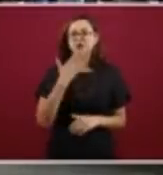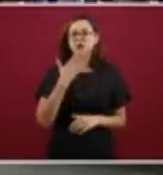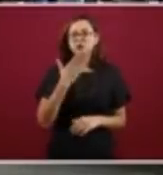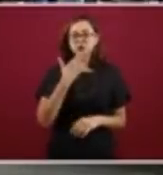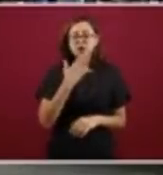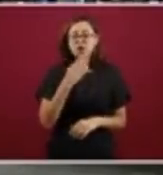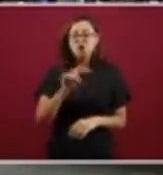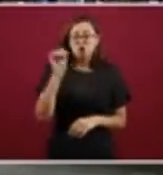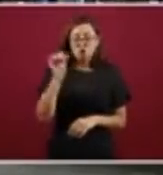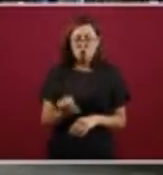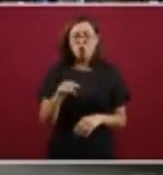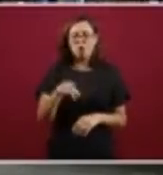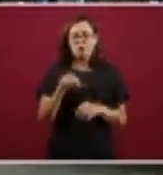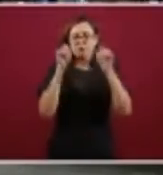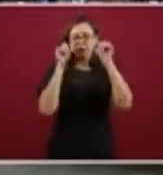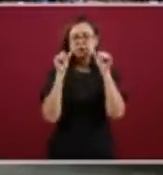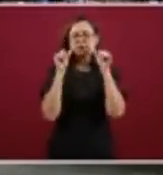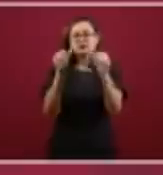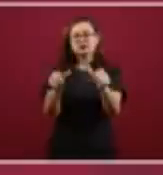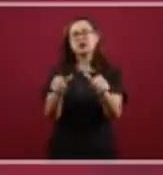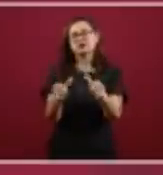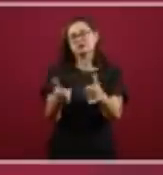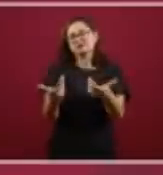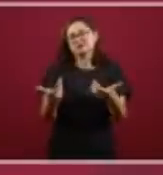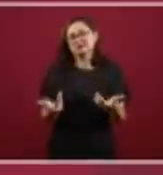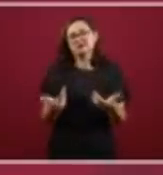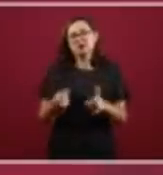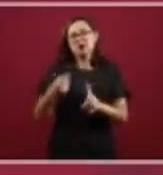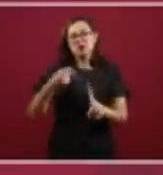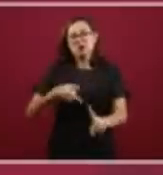atender, para eso es esta